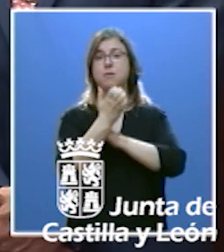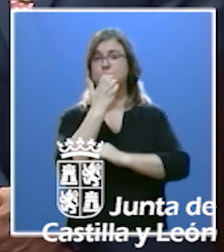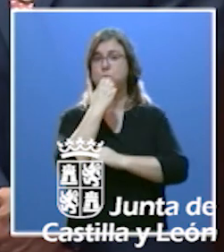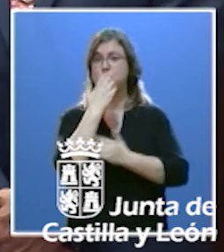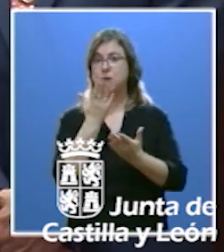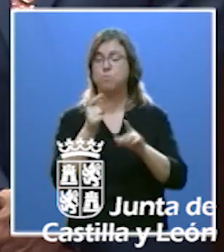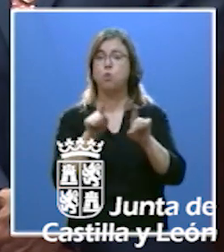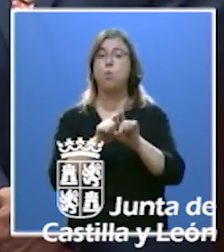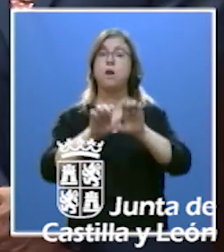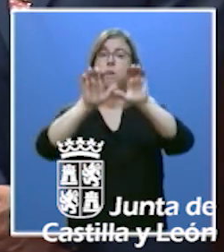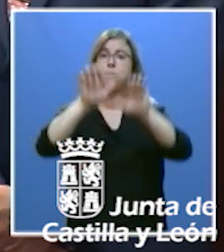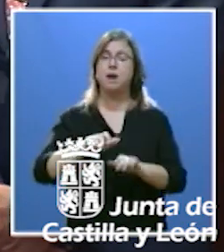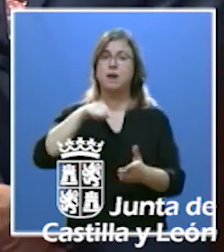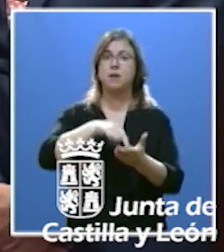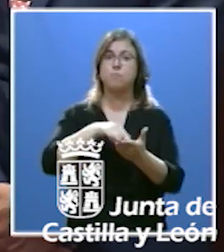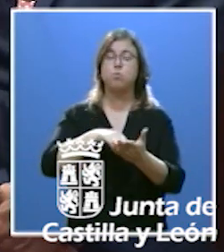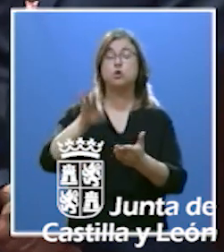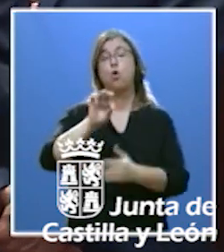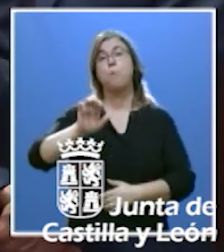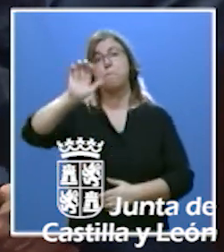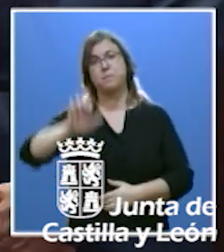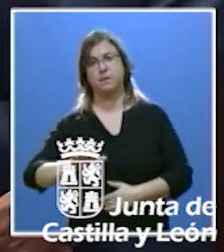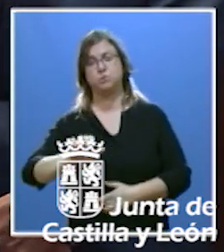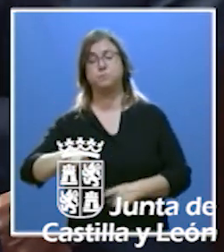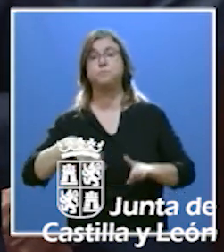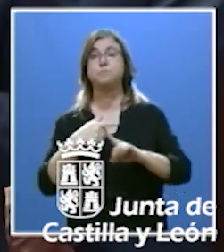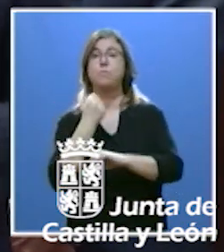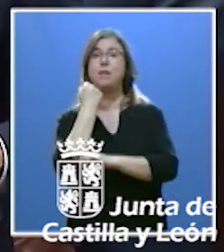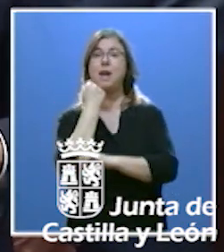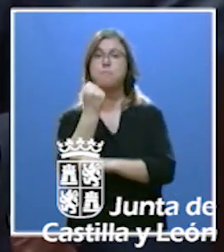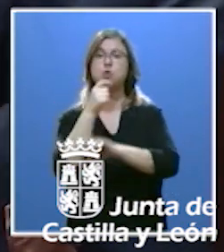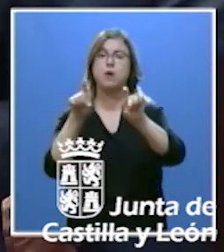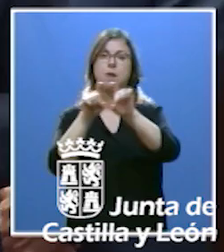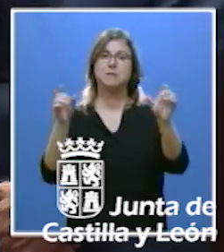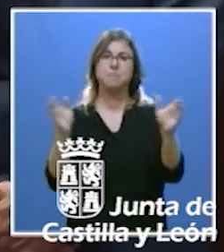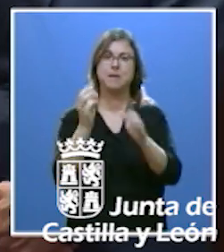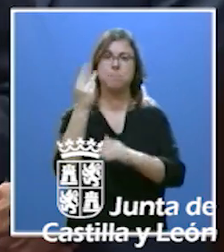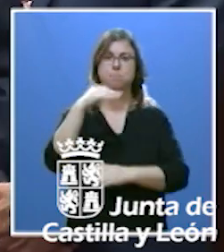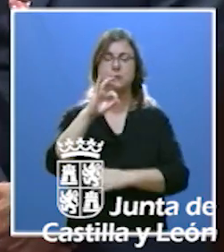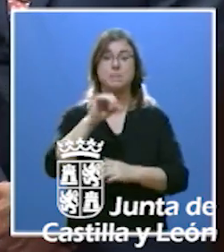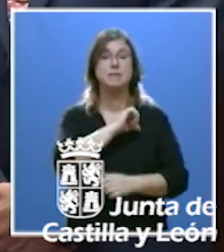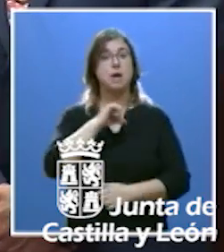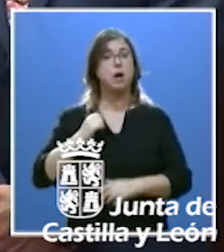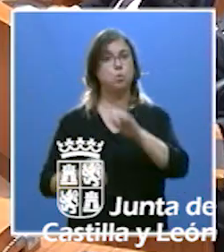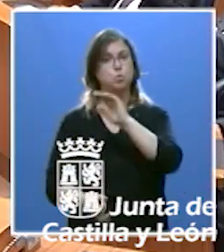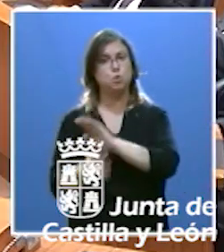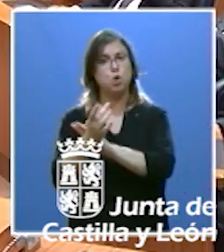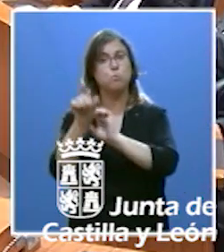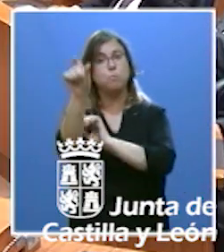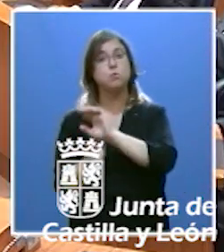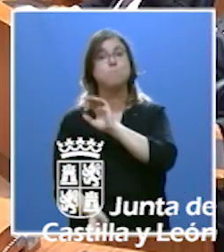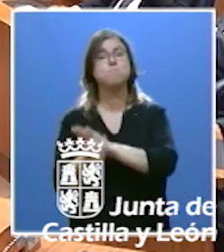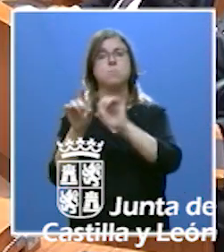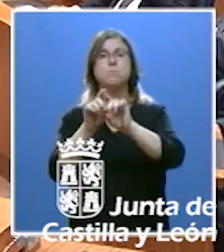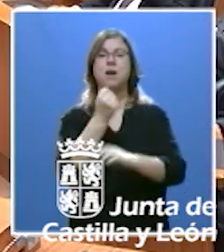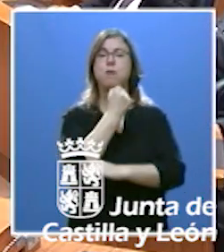la bonificación de impuestos. El apoyo a las pymes, a los autónomos, a los emprendedores será nuestra